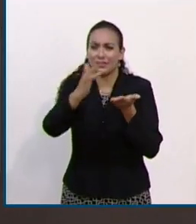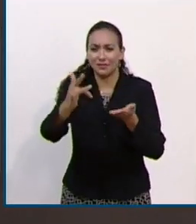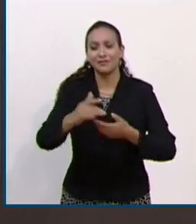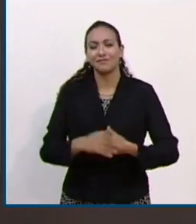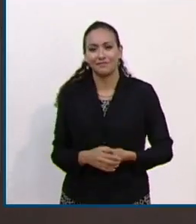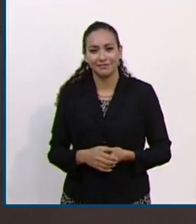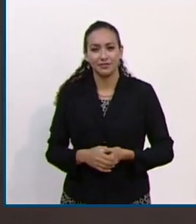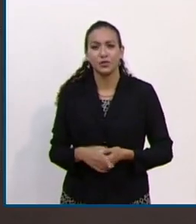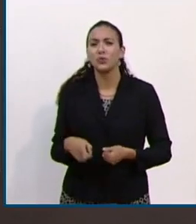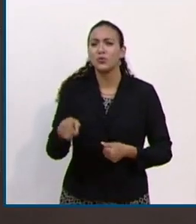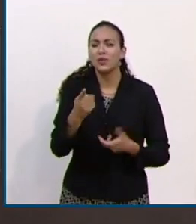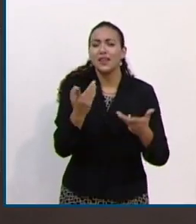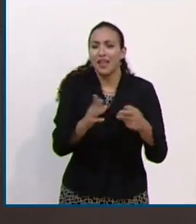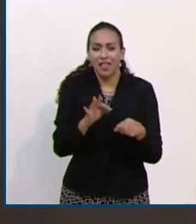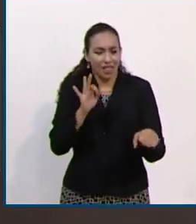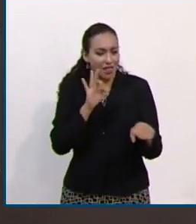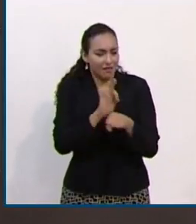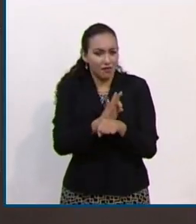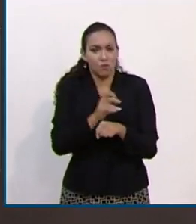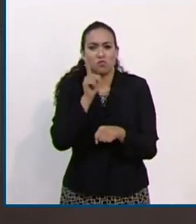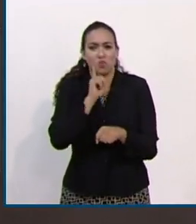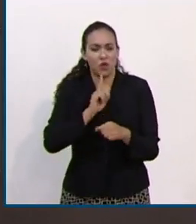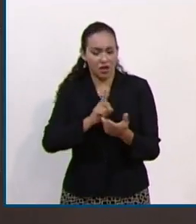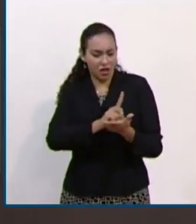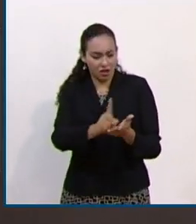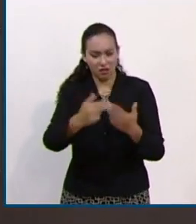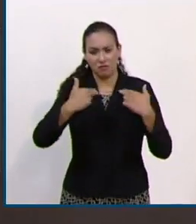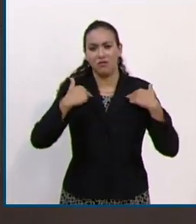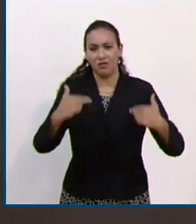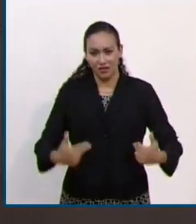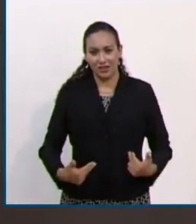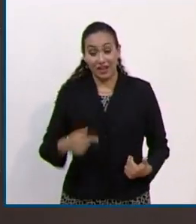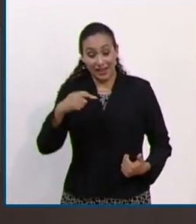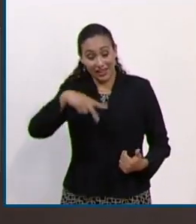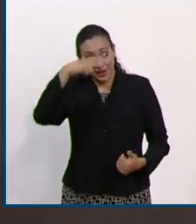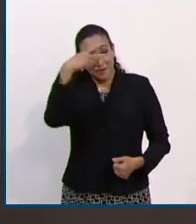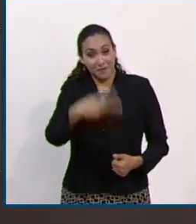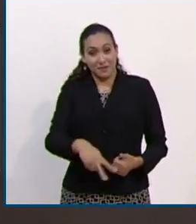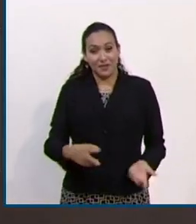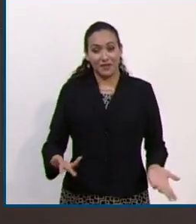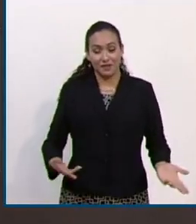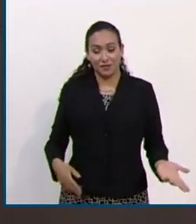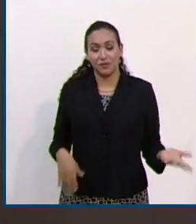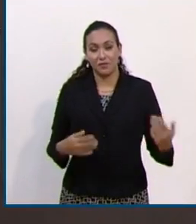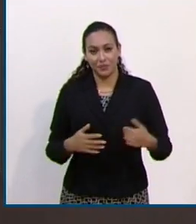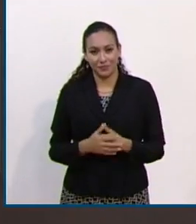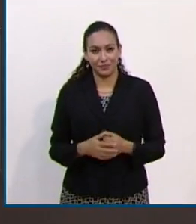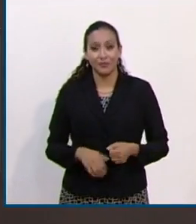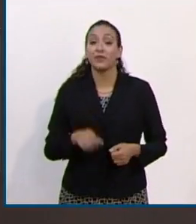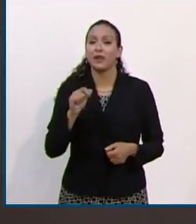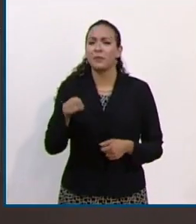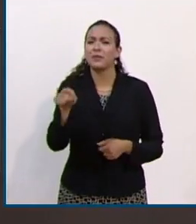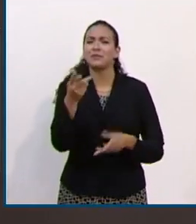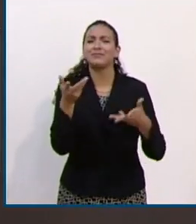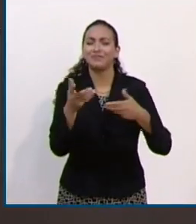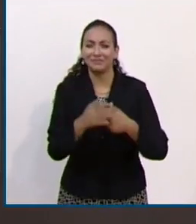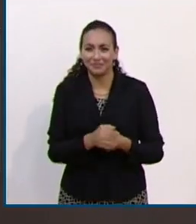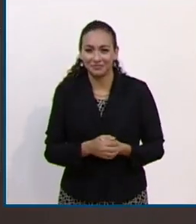para defender los derechos humanos en nuestro país, incluyendo